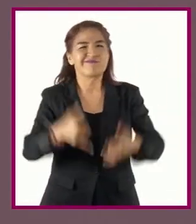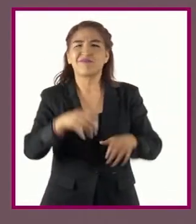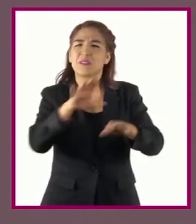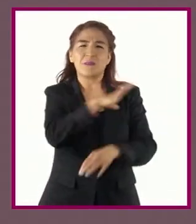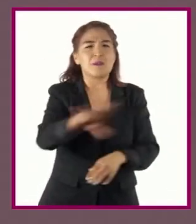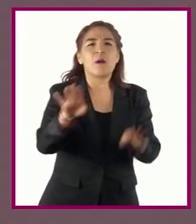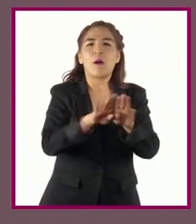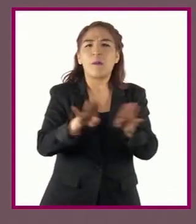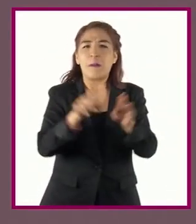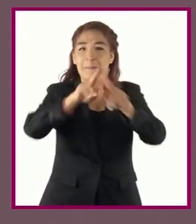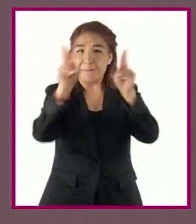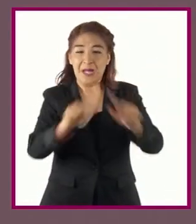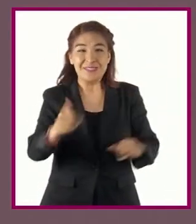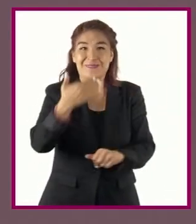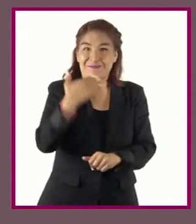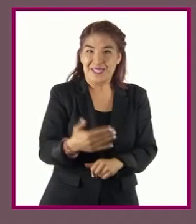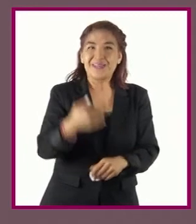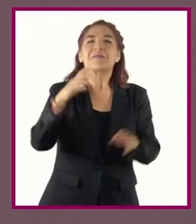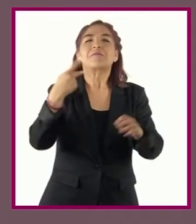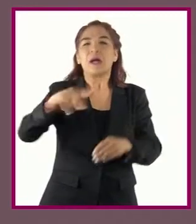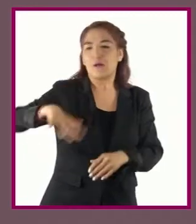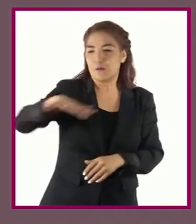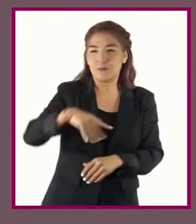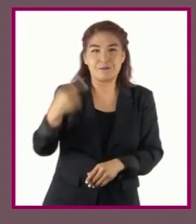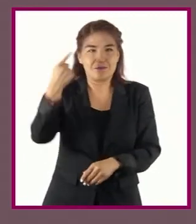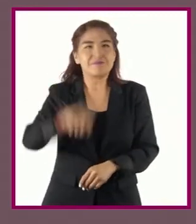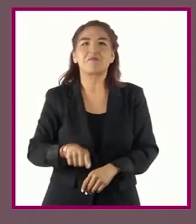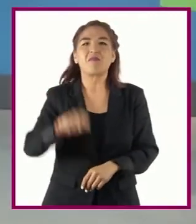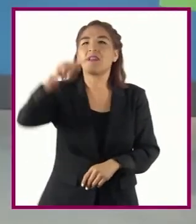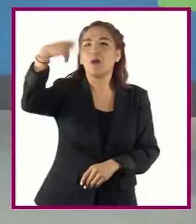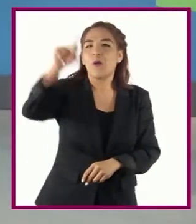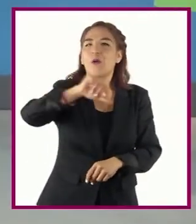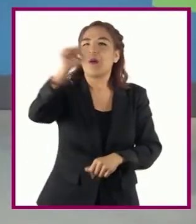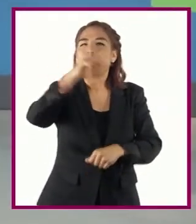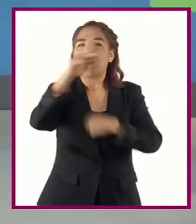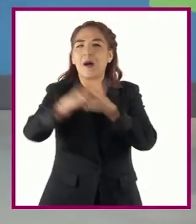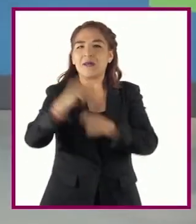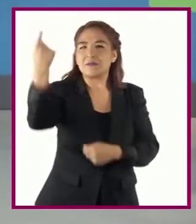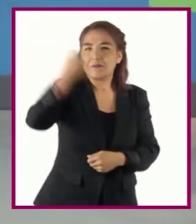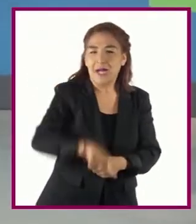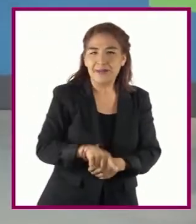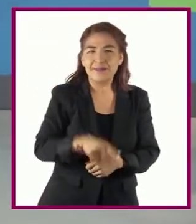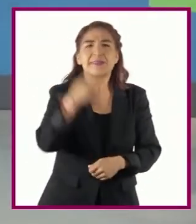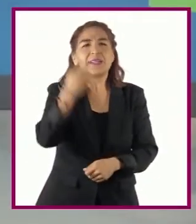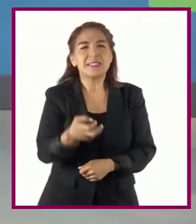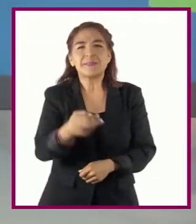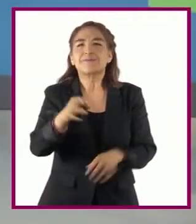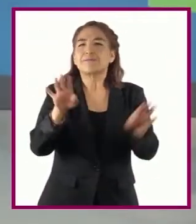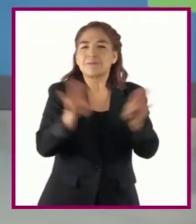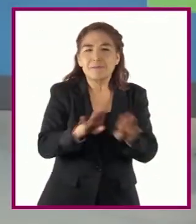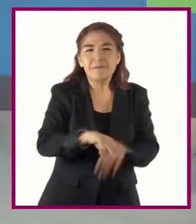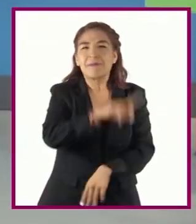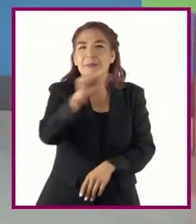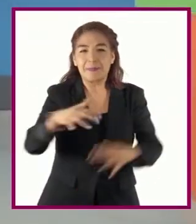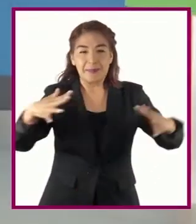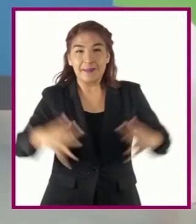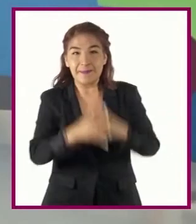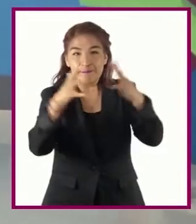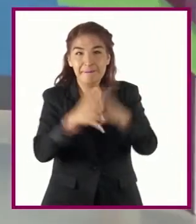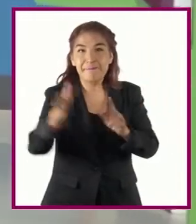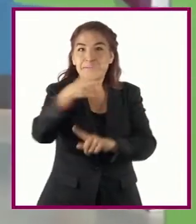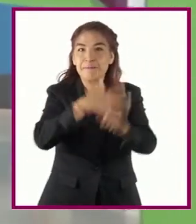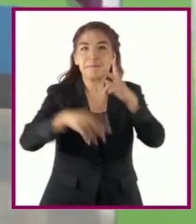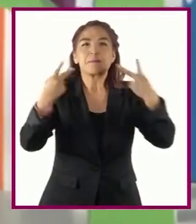paz impuesta bajo los términos de una nación extranjera. Pronto, lo que había iniciado como una guerra civil